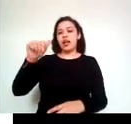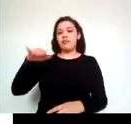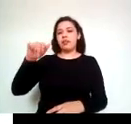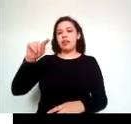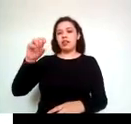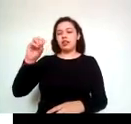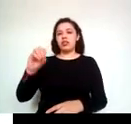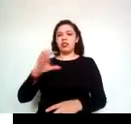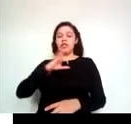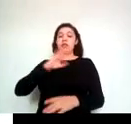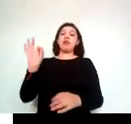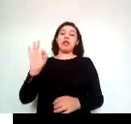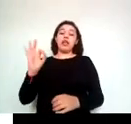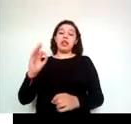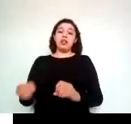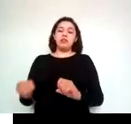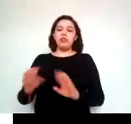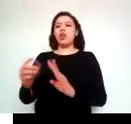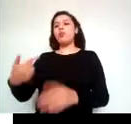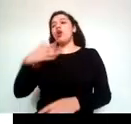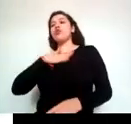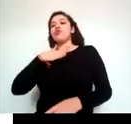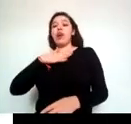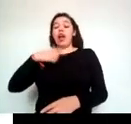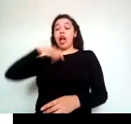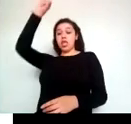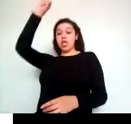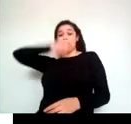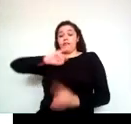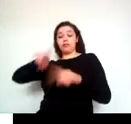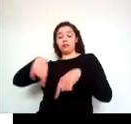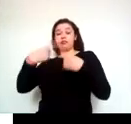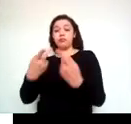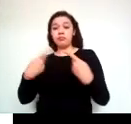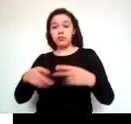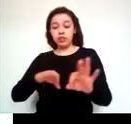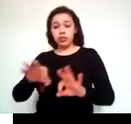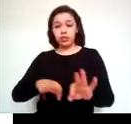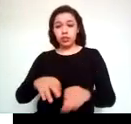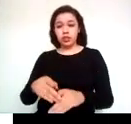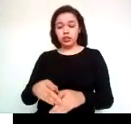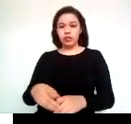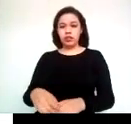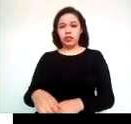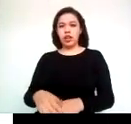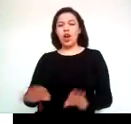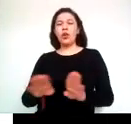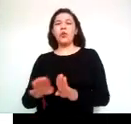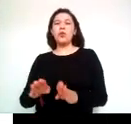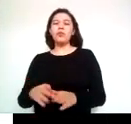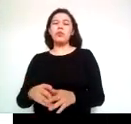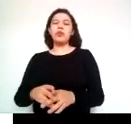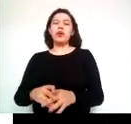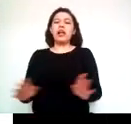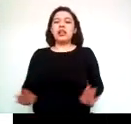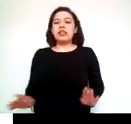El ejercicio de poder en una relación de subordinación, es decir, del jefe al colaborador, cuando ocurren con cualquiera de estas conductas, que puede